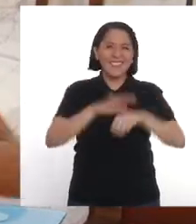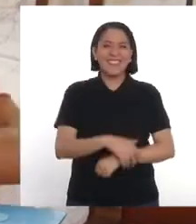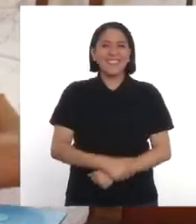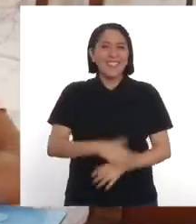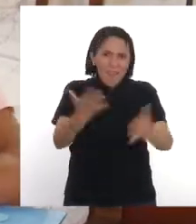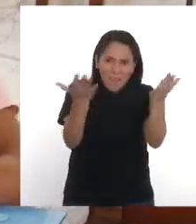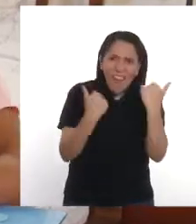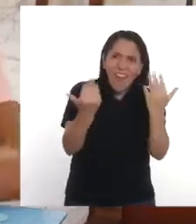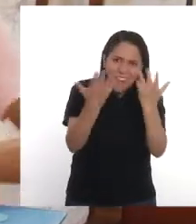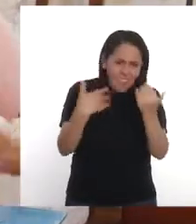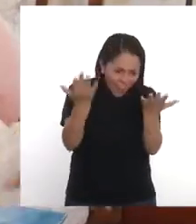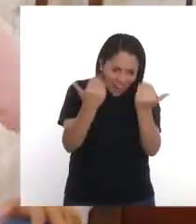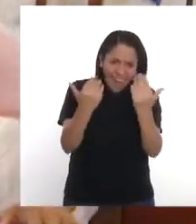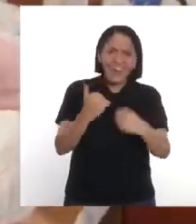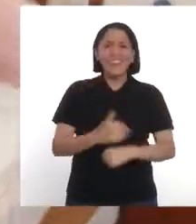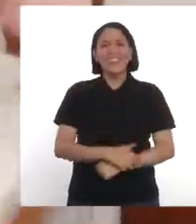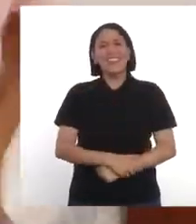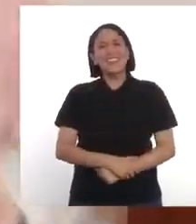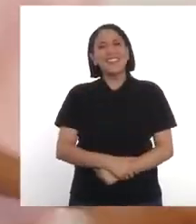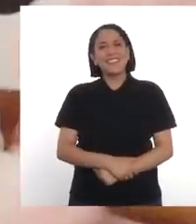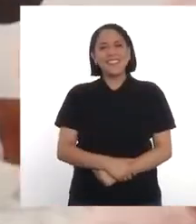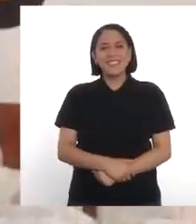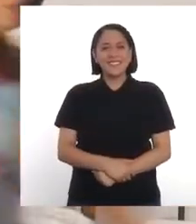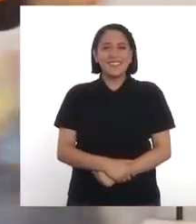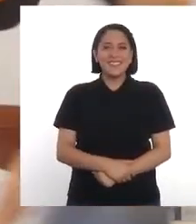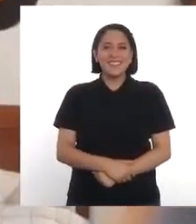Creativo! ¡Acompáñenos! ¡Vamos!